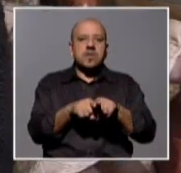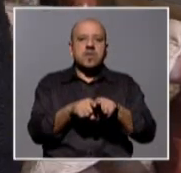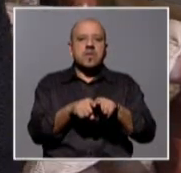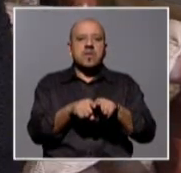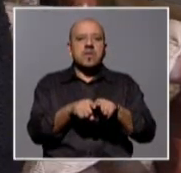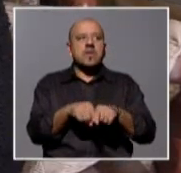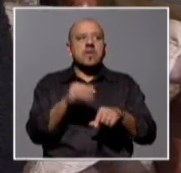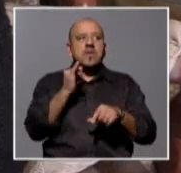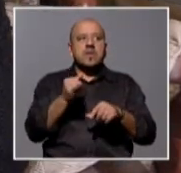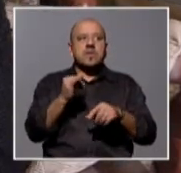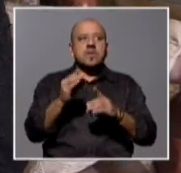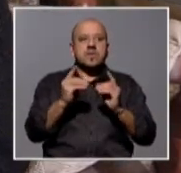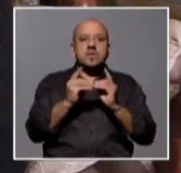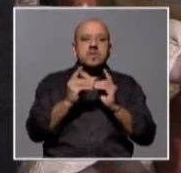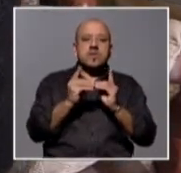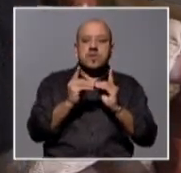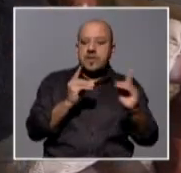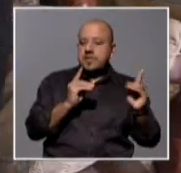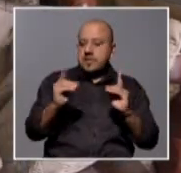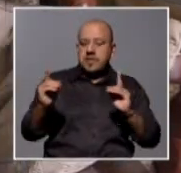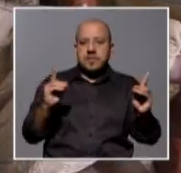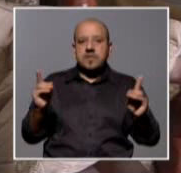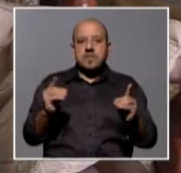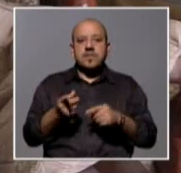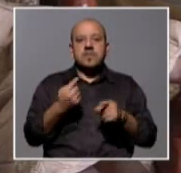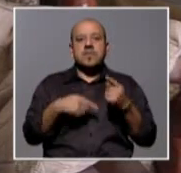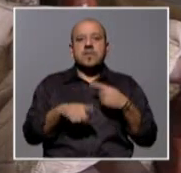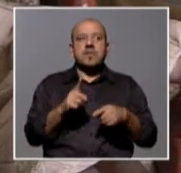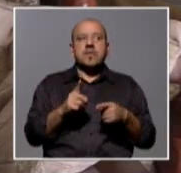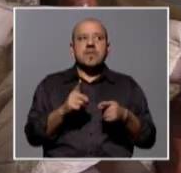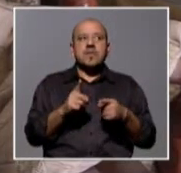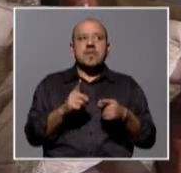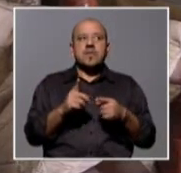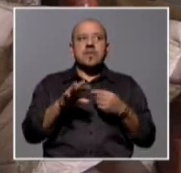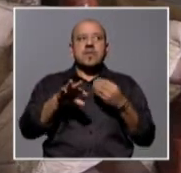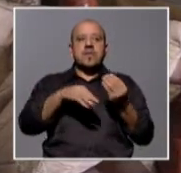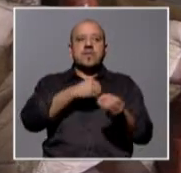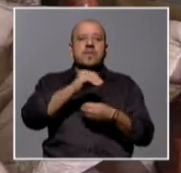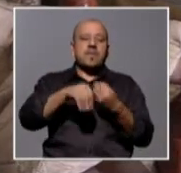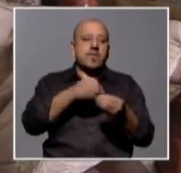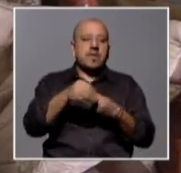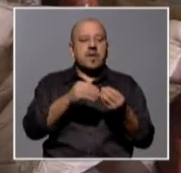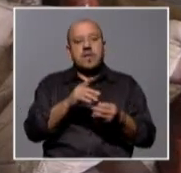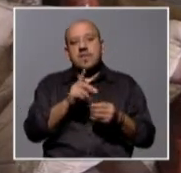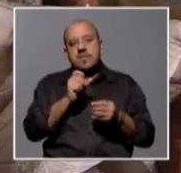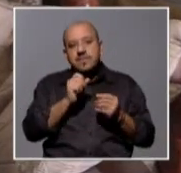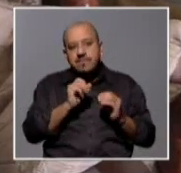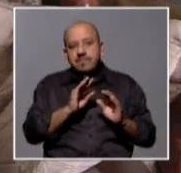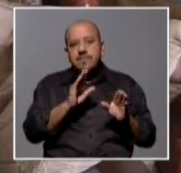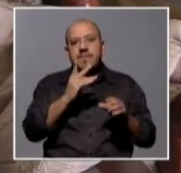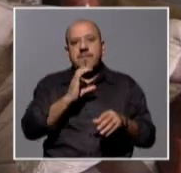estando con la distancia pero bueno, familiares es muy característica porque